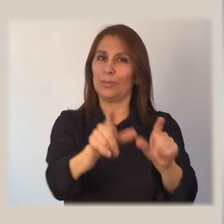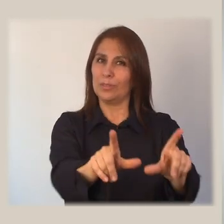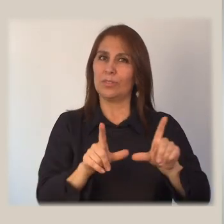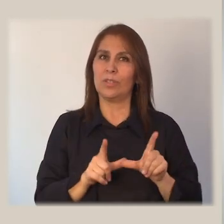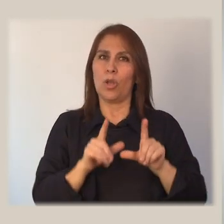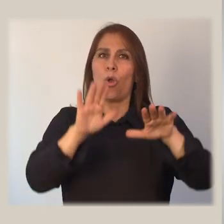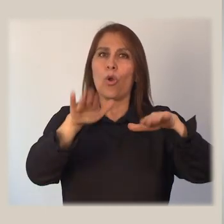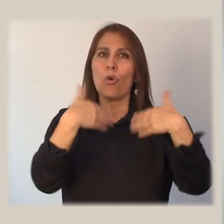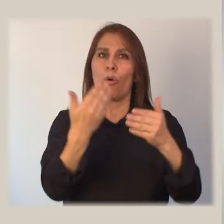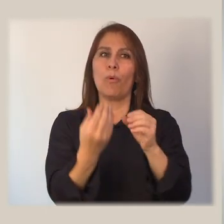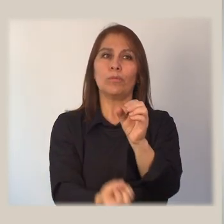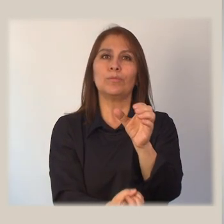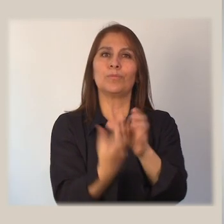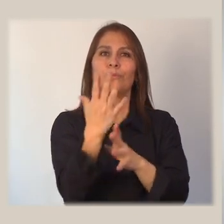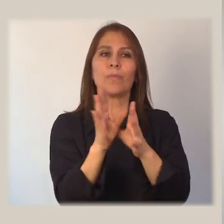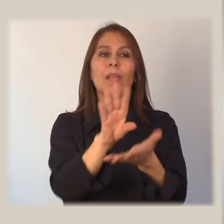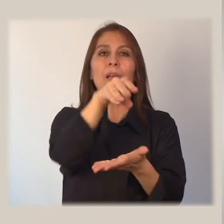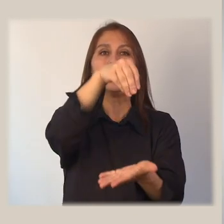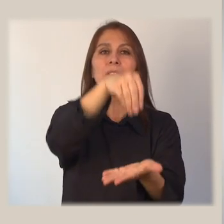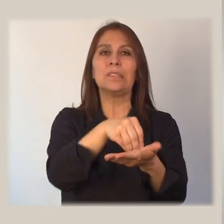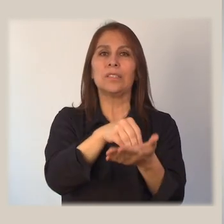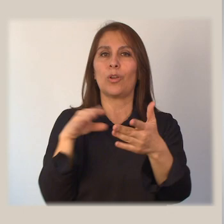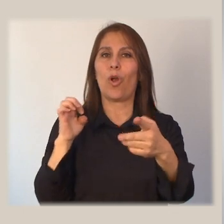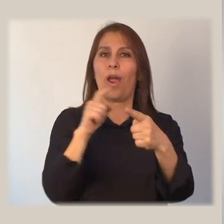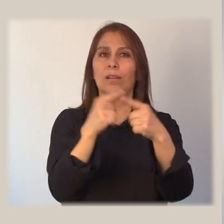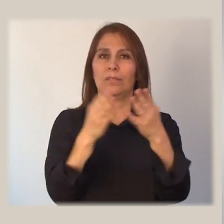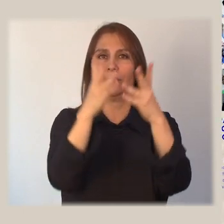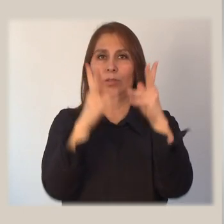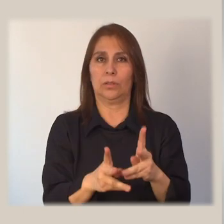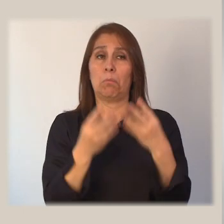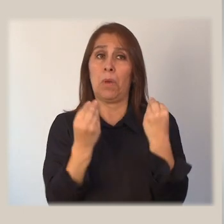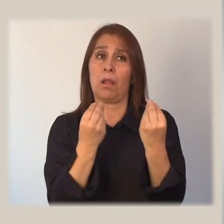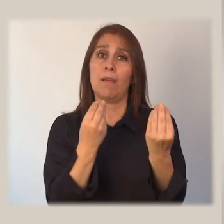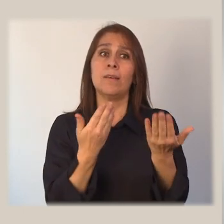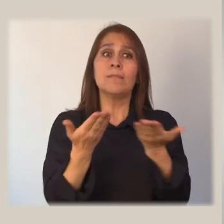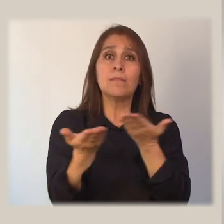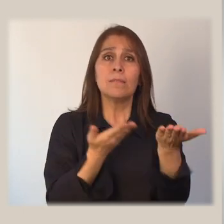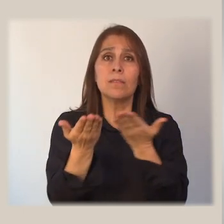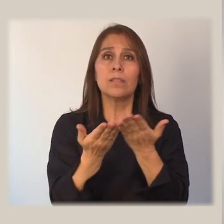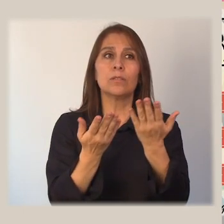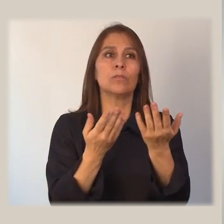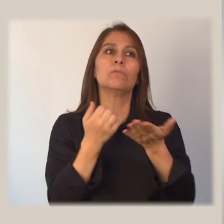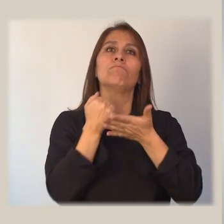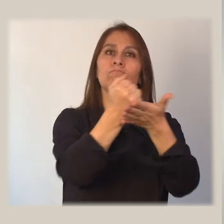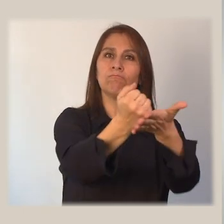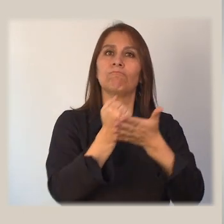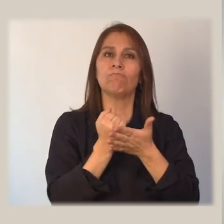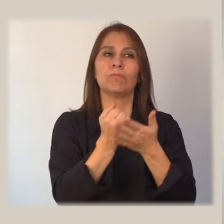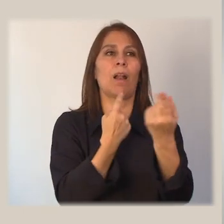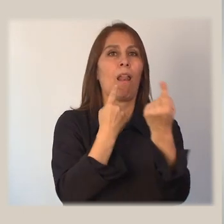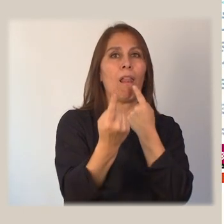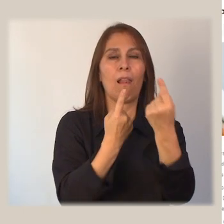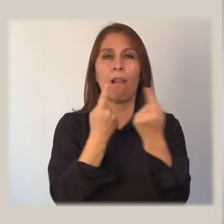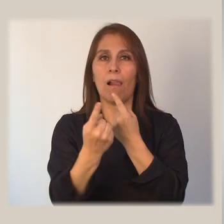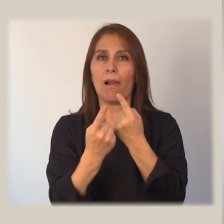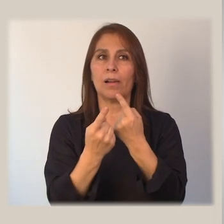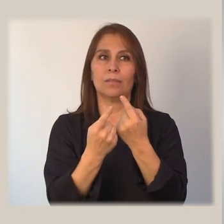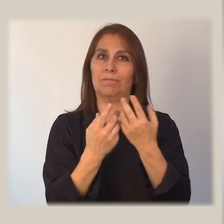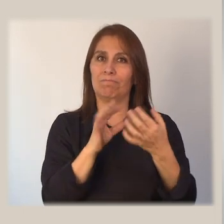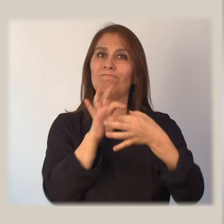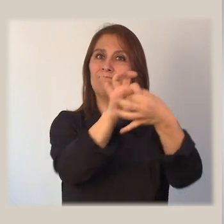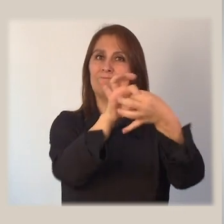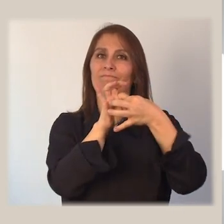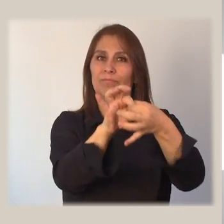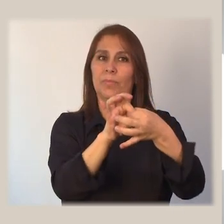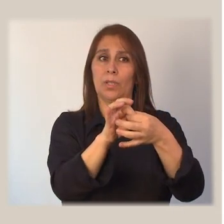través de la institucionalización del Centro de Egresados, encargado de cualificar servicios de comunicación y cooperación académica mutua